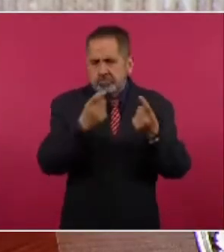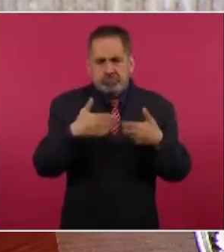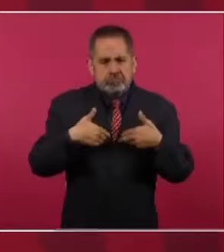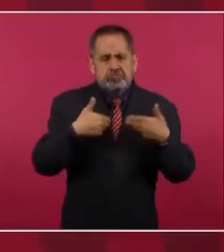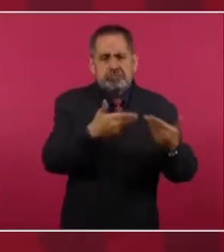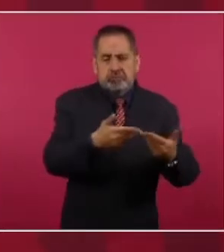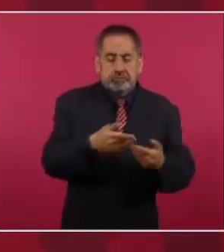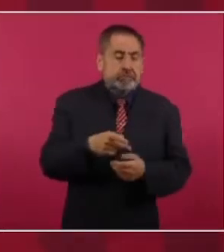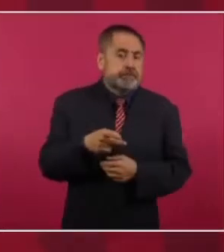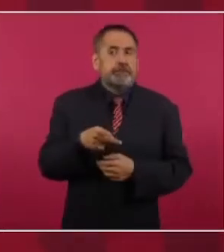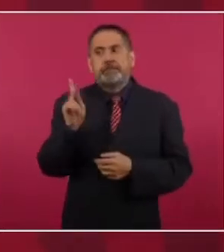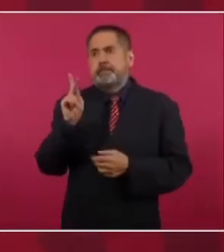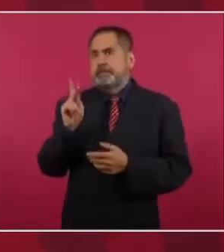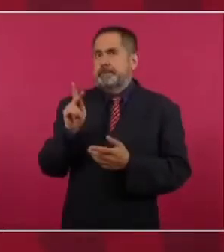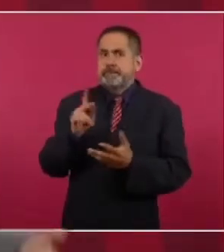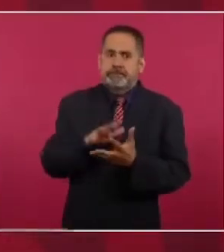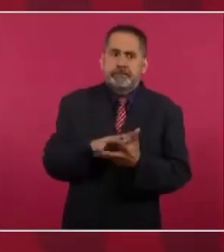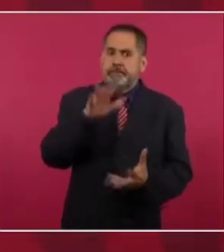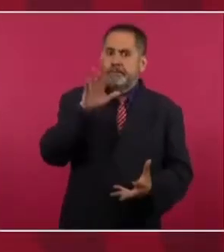pero